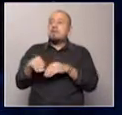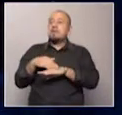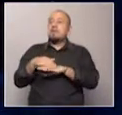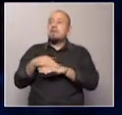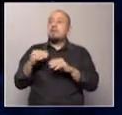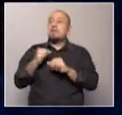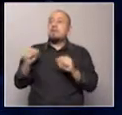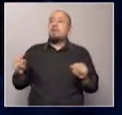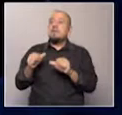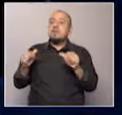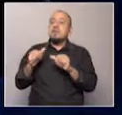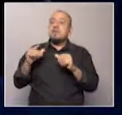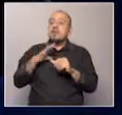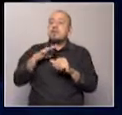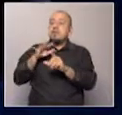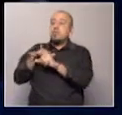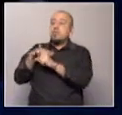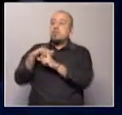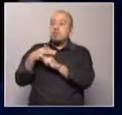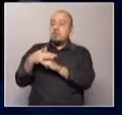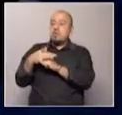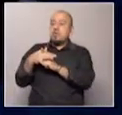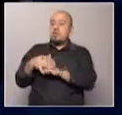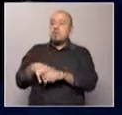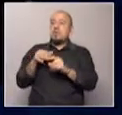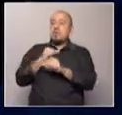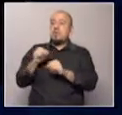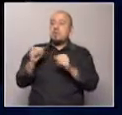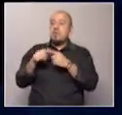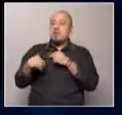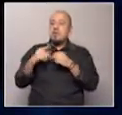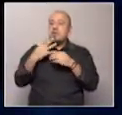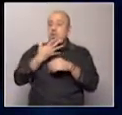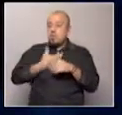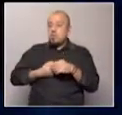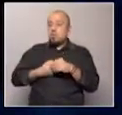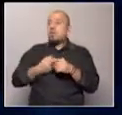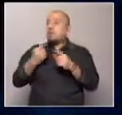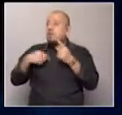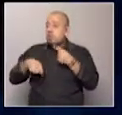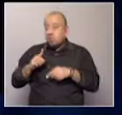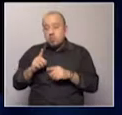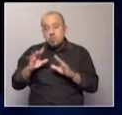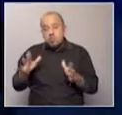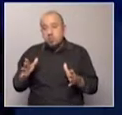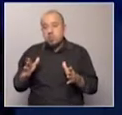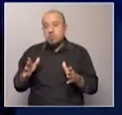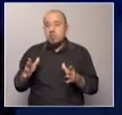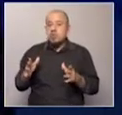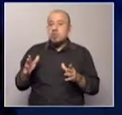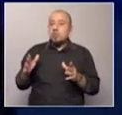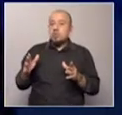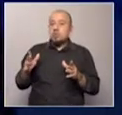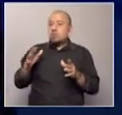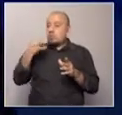desarrollarse como ser humano que tenga un contexto que le permita tapar los agujeros de la angustia no con sustancias sino como lo con lo que la tapamos